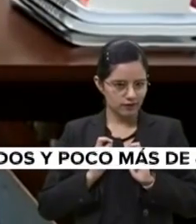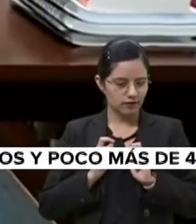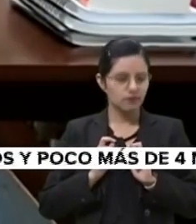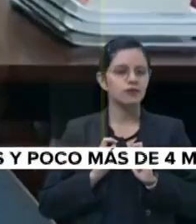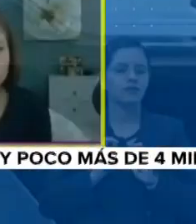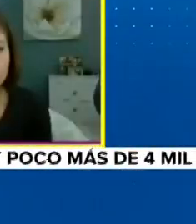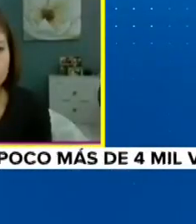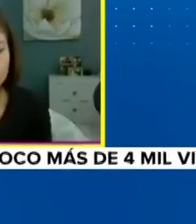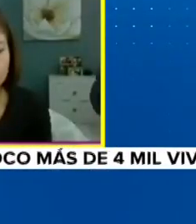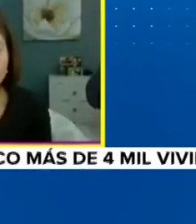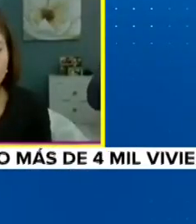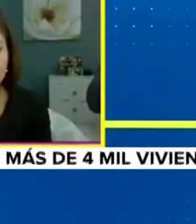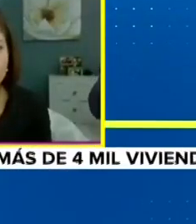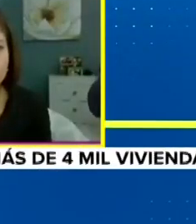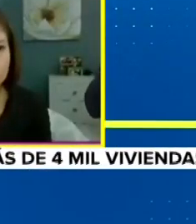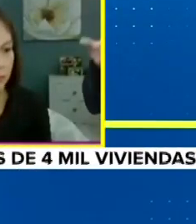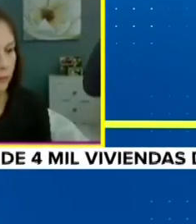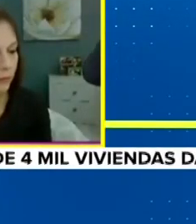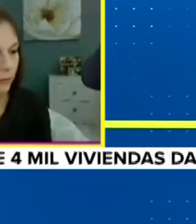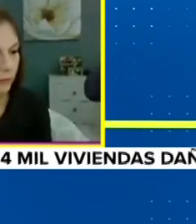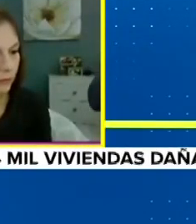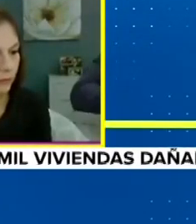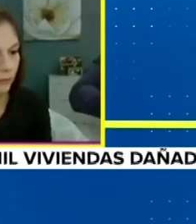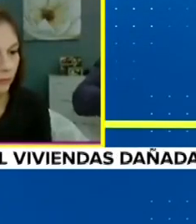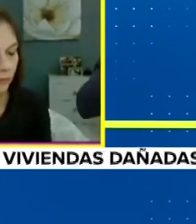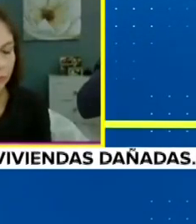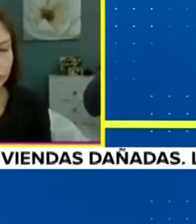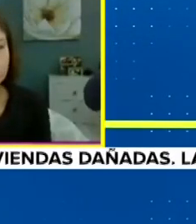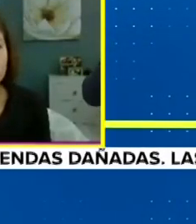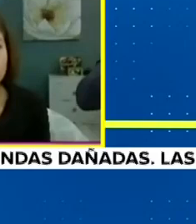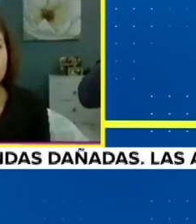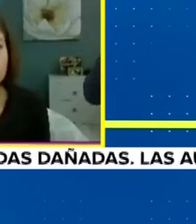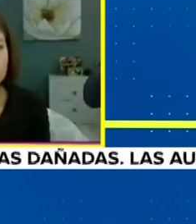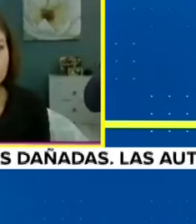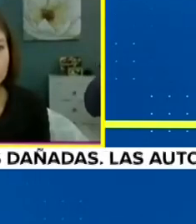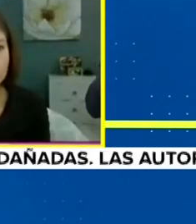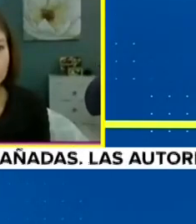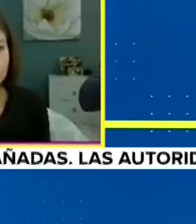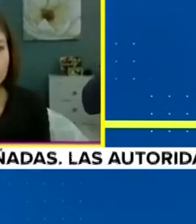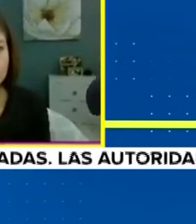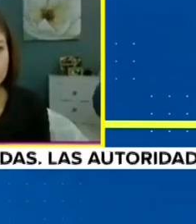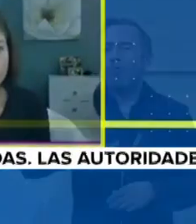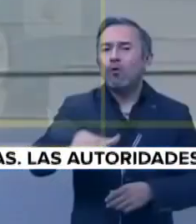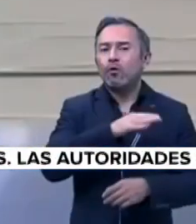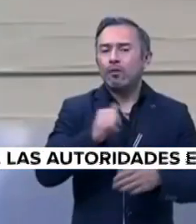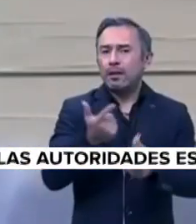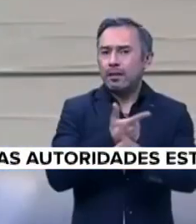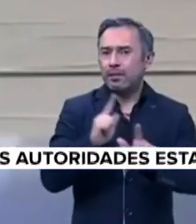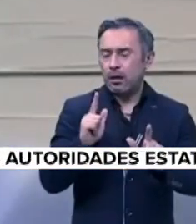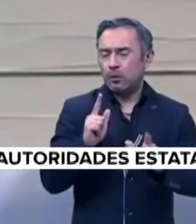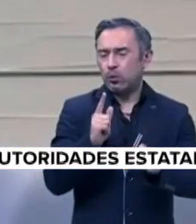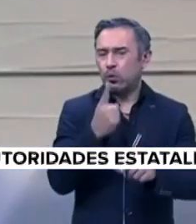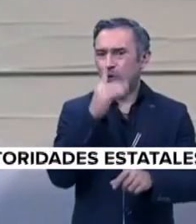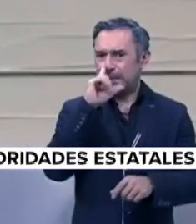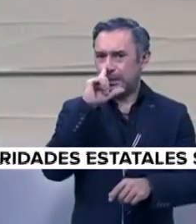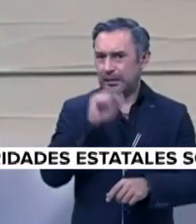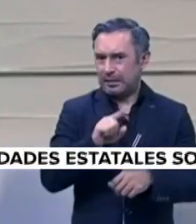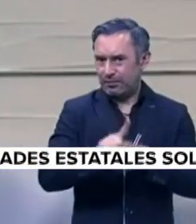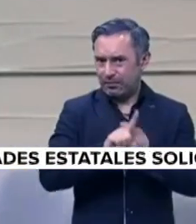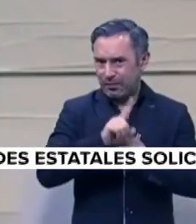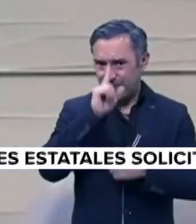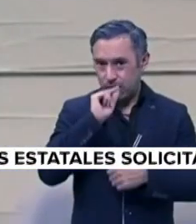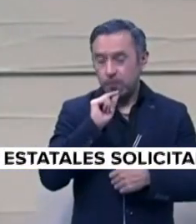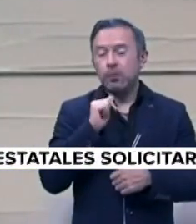convenio de colaboración con la Unidad de Inteligencia Financiera. Destacaron que en la medida en que se han incrementado las oportunidades